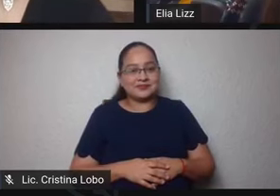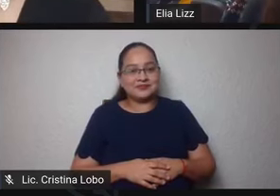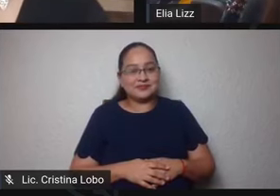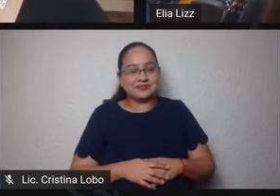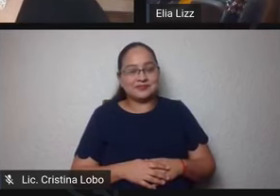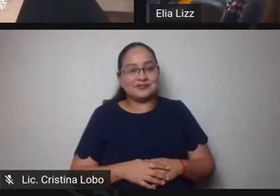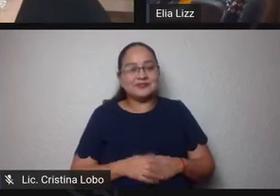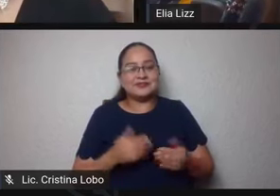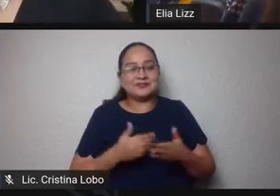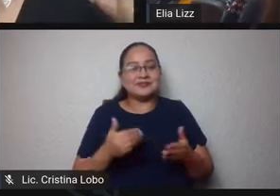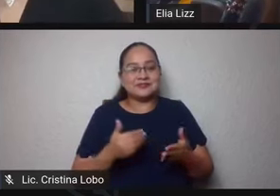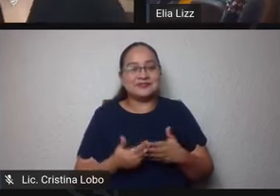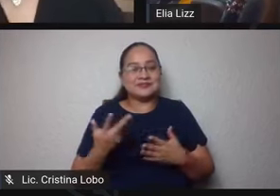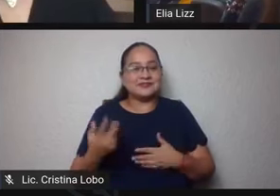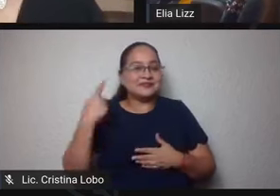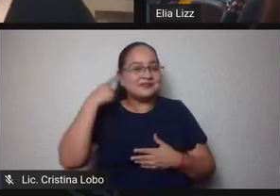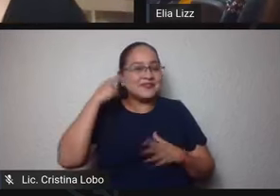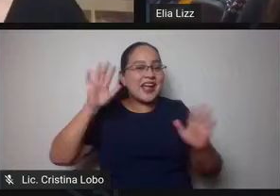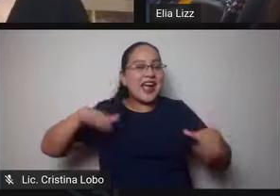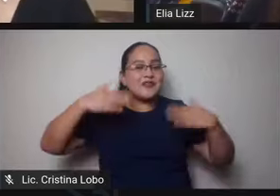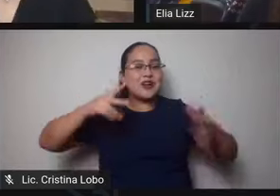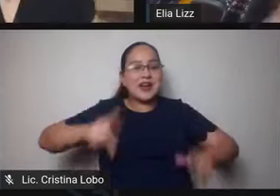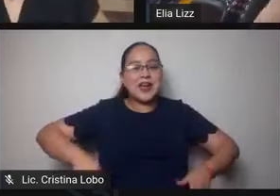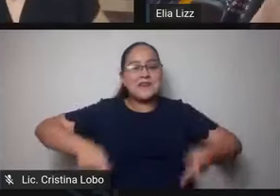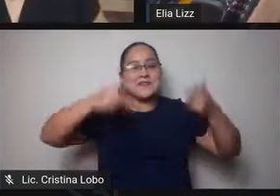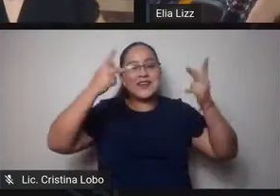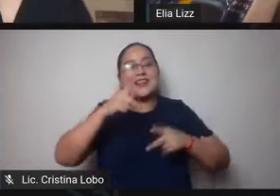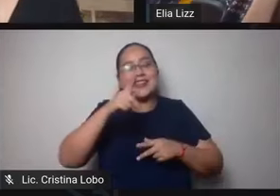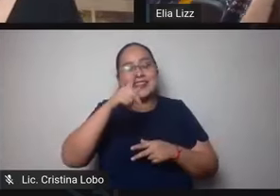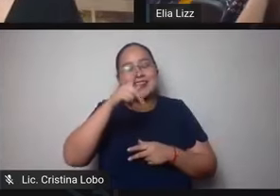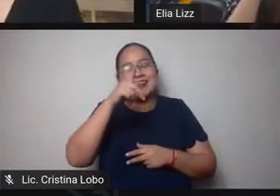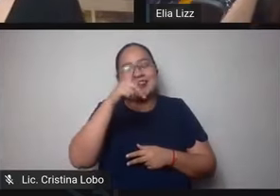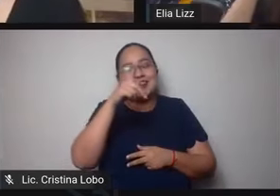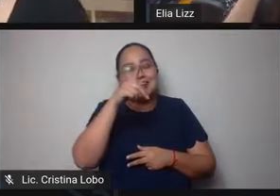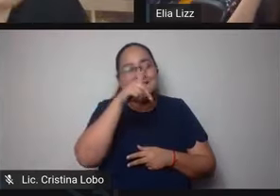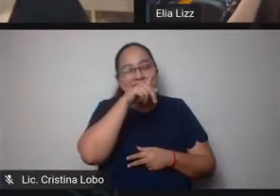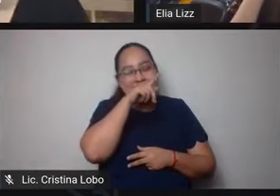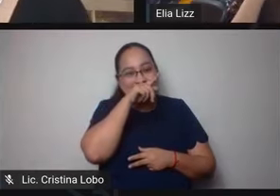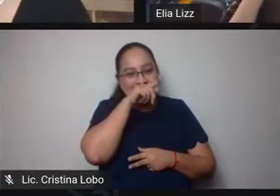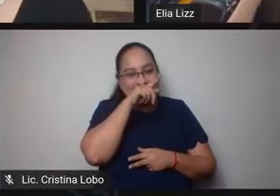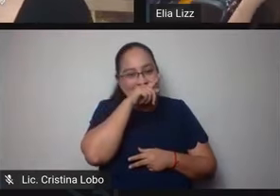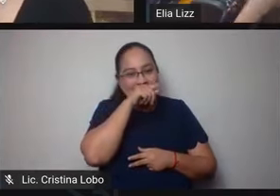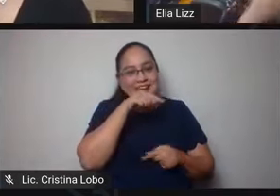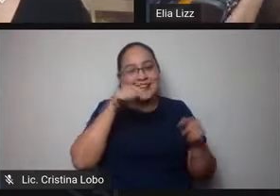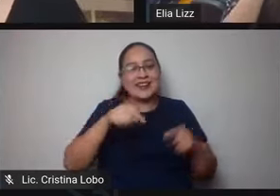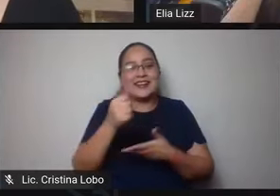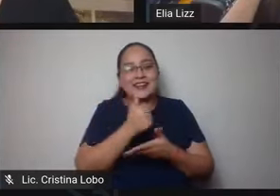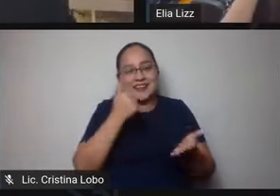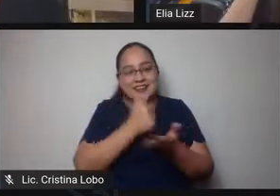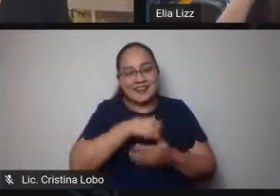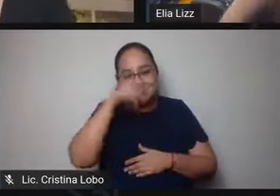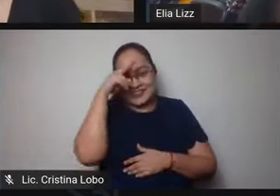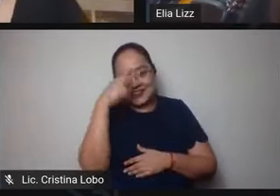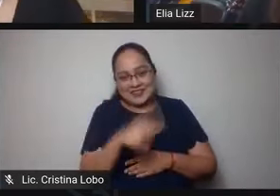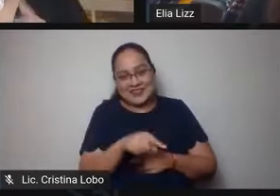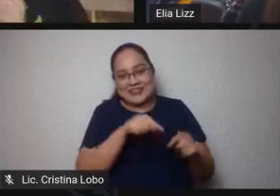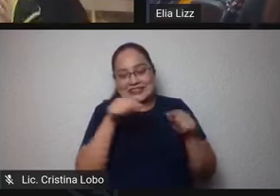Se integra con nosotros, que pasó el de las patitas con harto chile atorado. Estoy en la Ciudad de México, aquí en el meritito